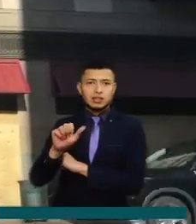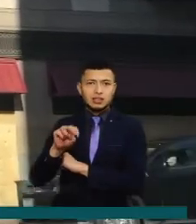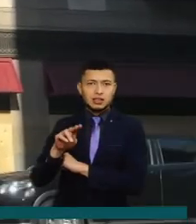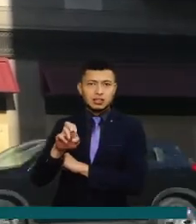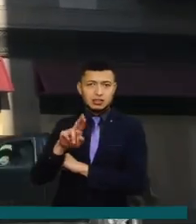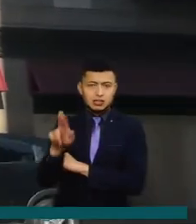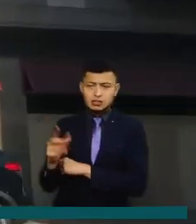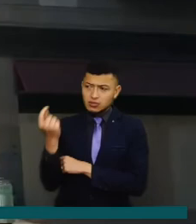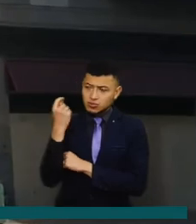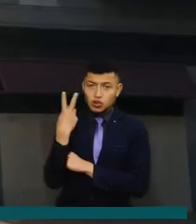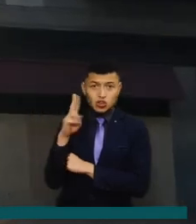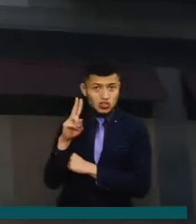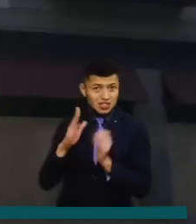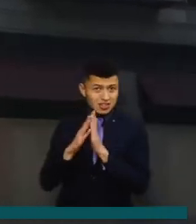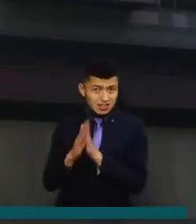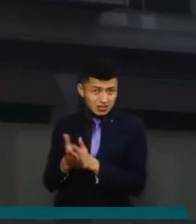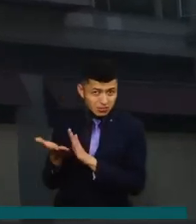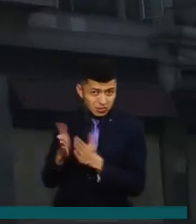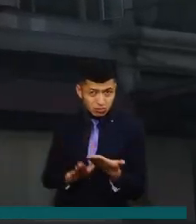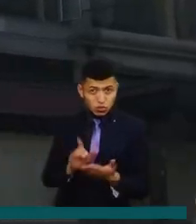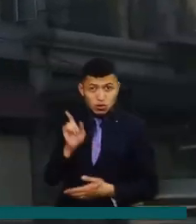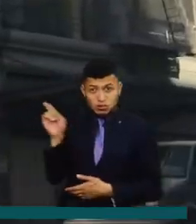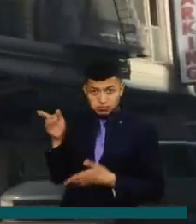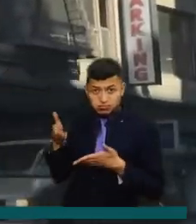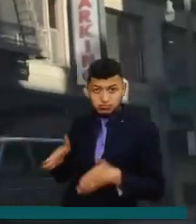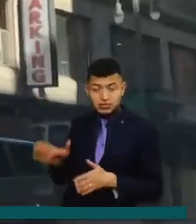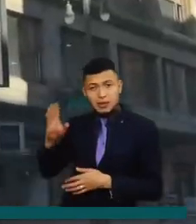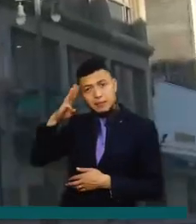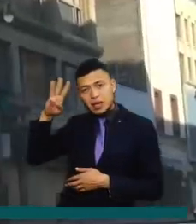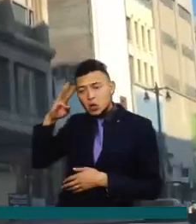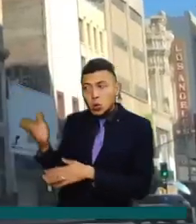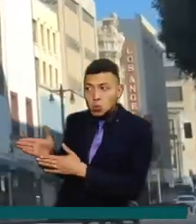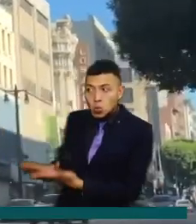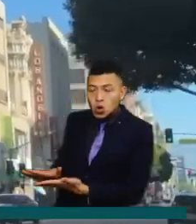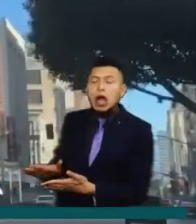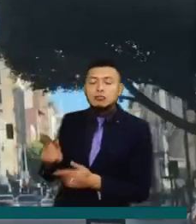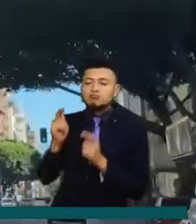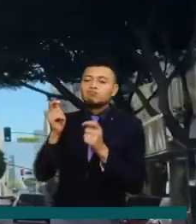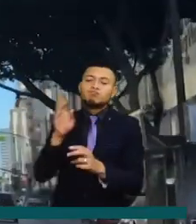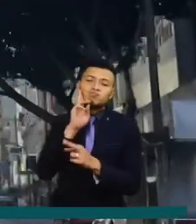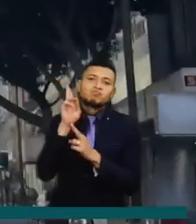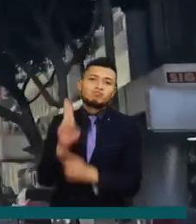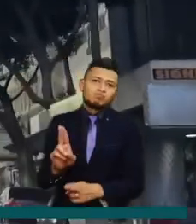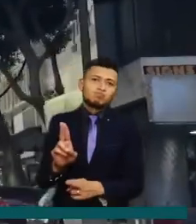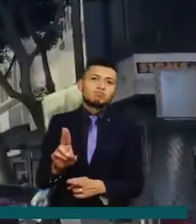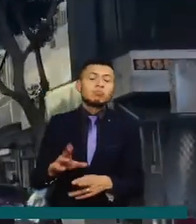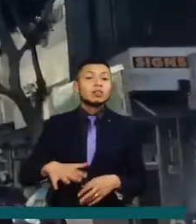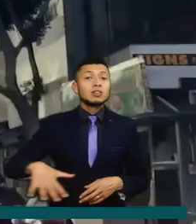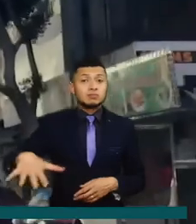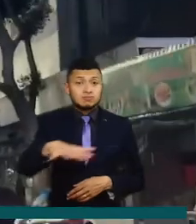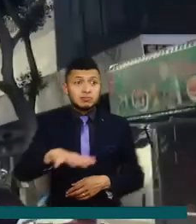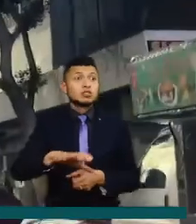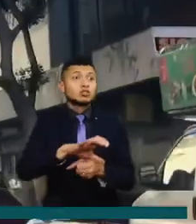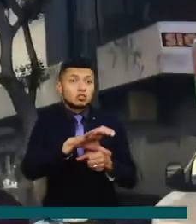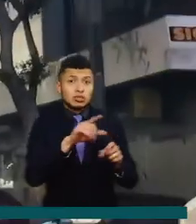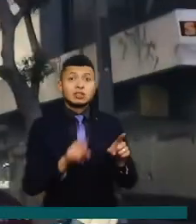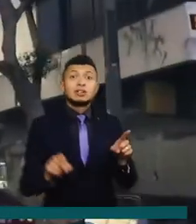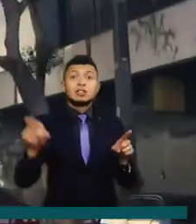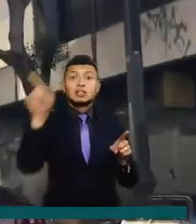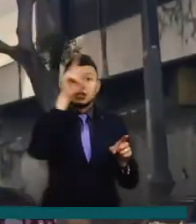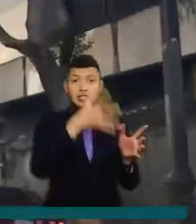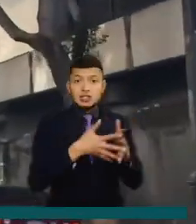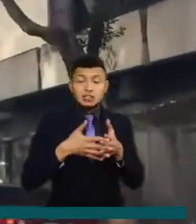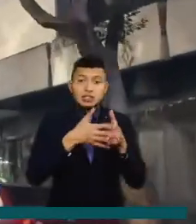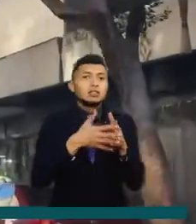de diciembre pasado en su natal Jalisco. En Los Ángeles, como en otras ciudades de Estados Unidos, Fernández fue y